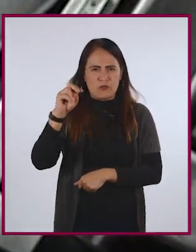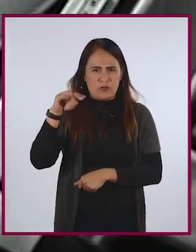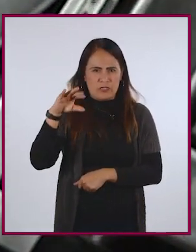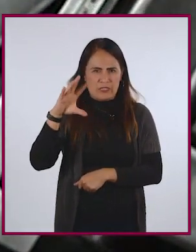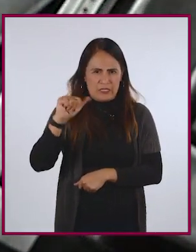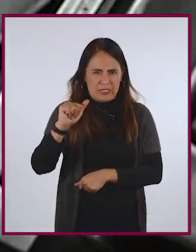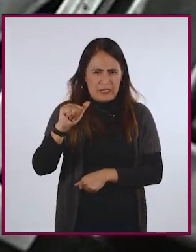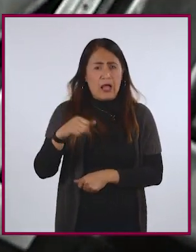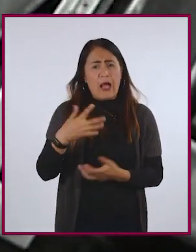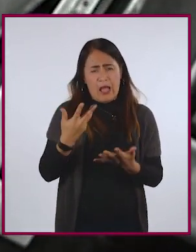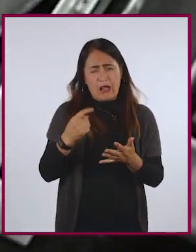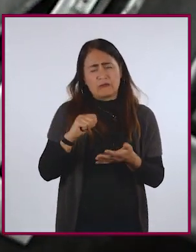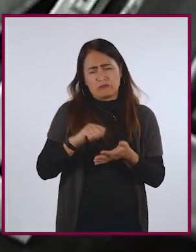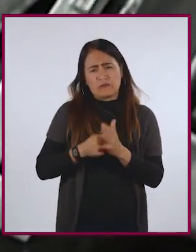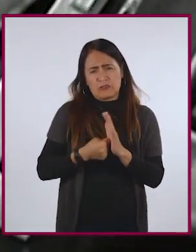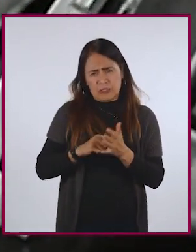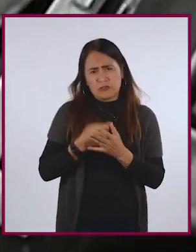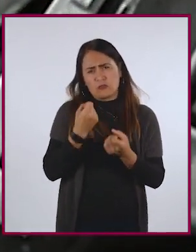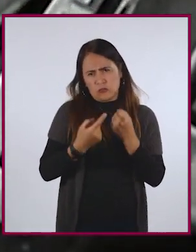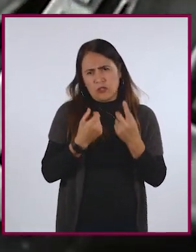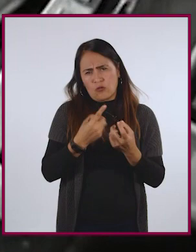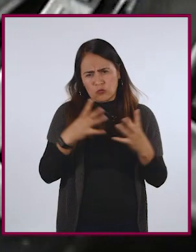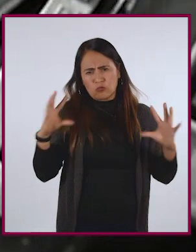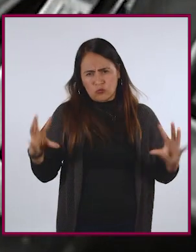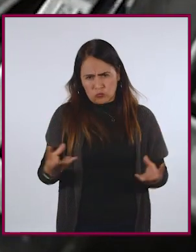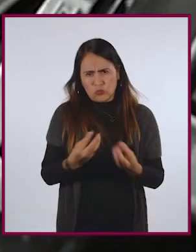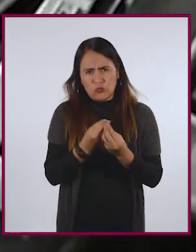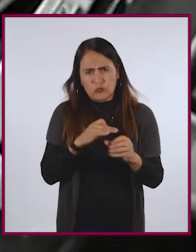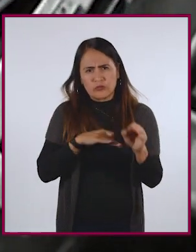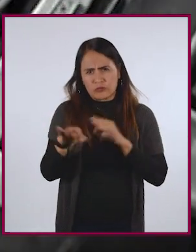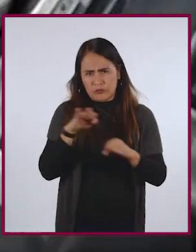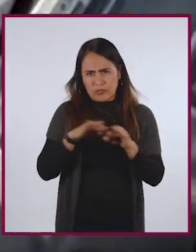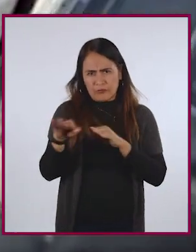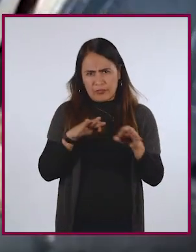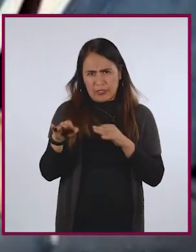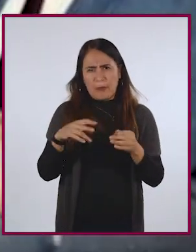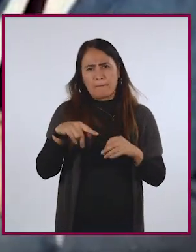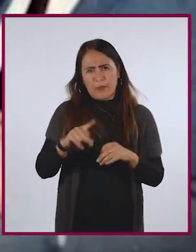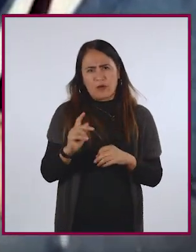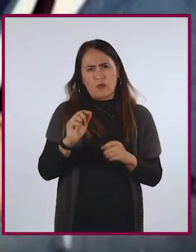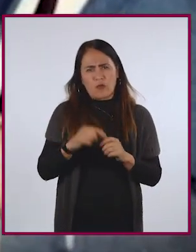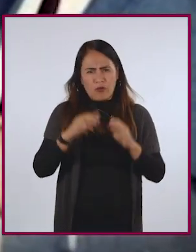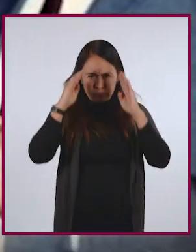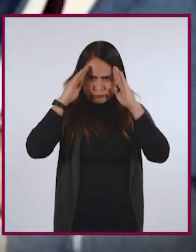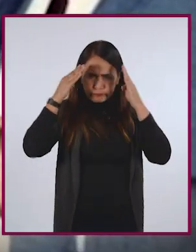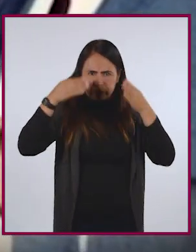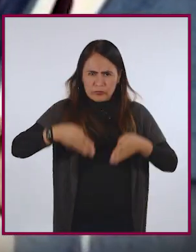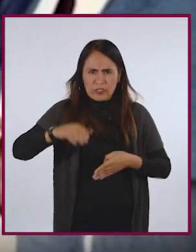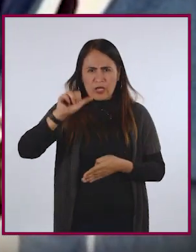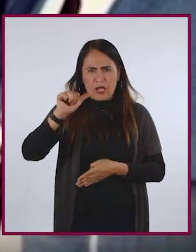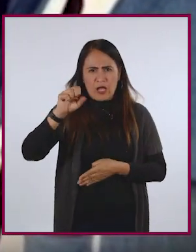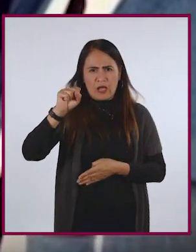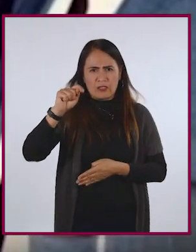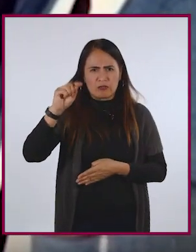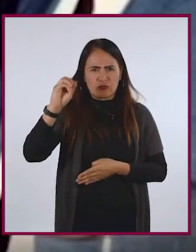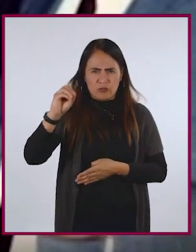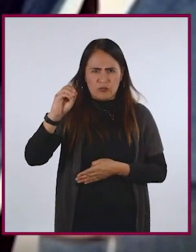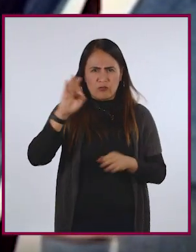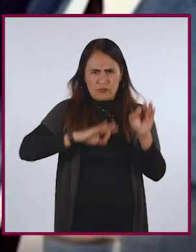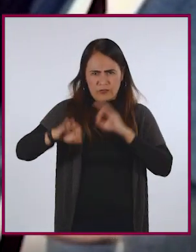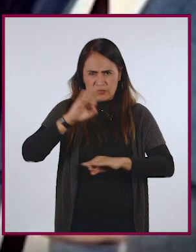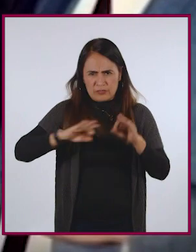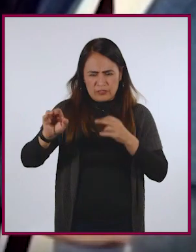trabajando, pero entonces empieza a conformarse las actividades del INAOE, ahora en astrofísica,